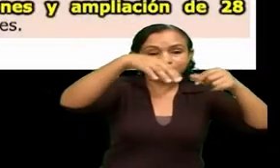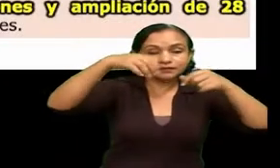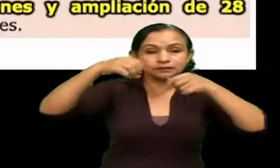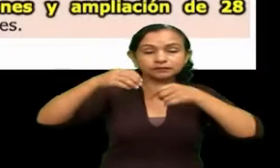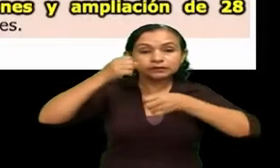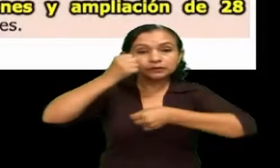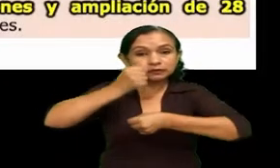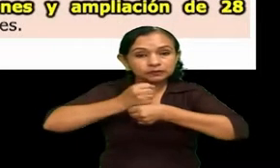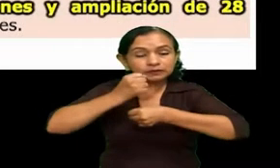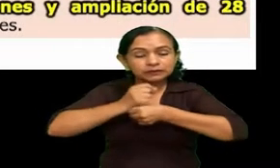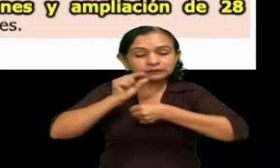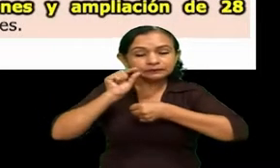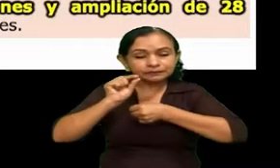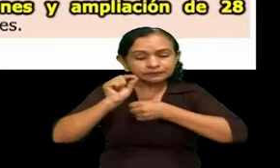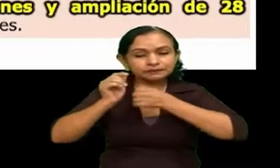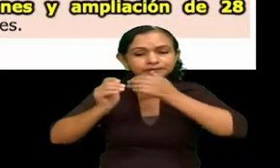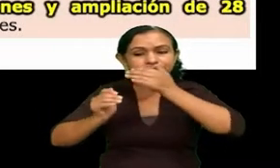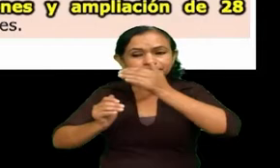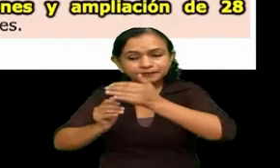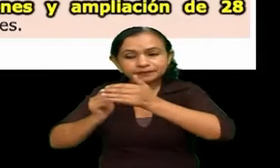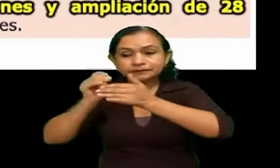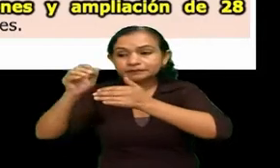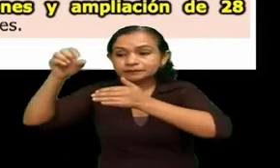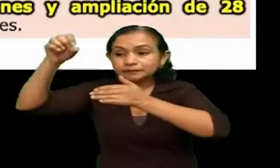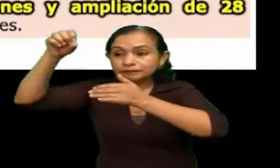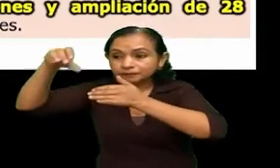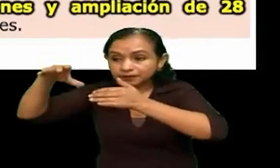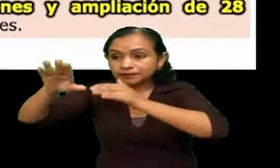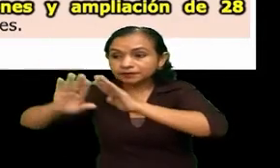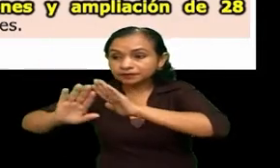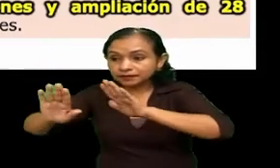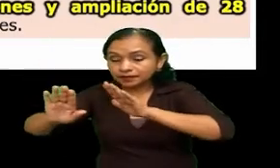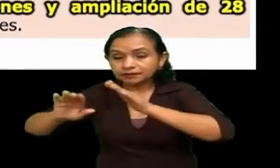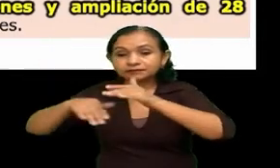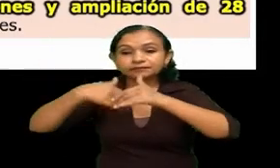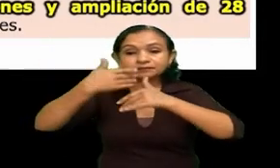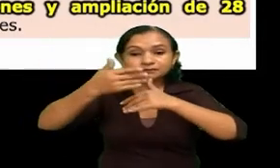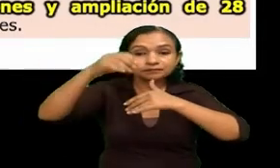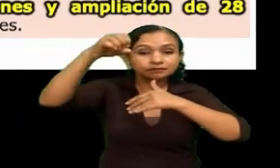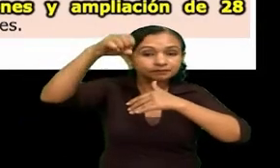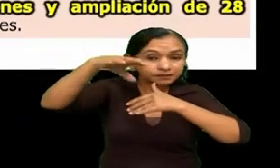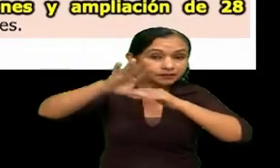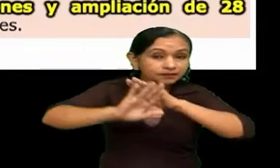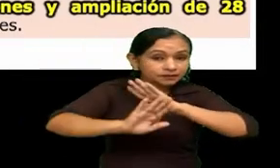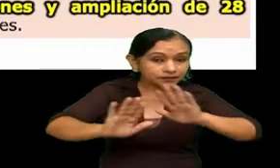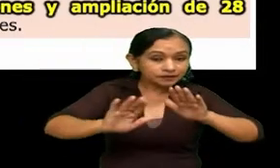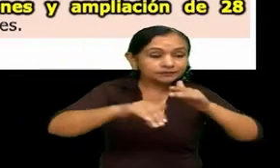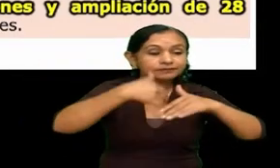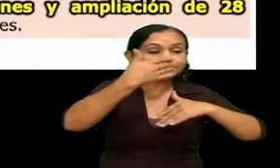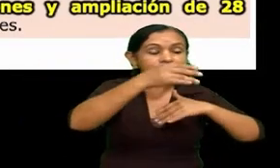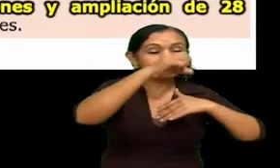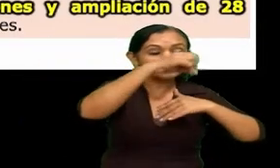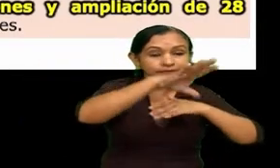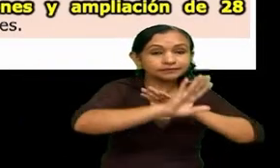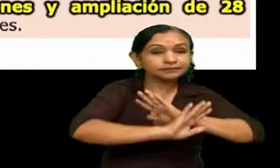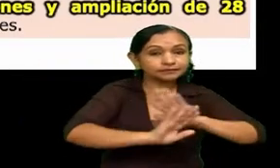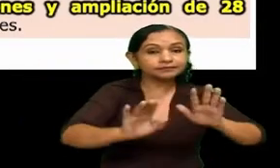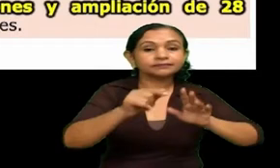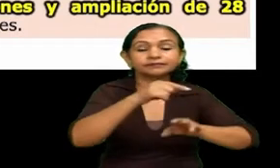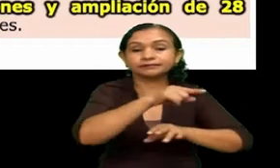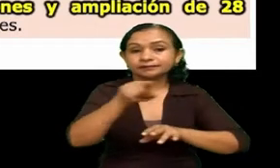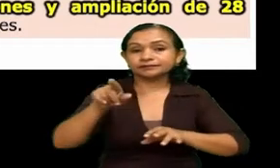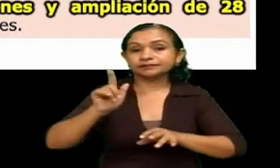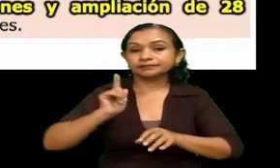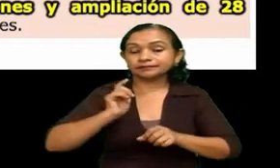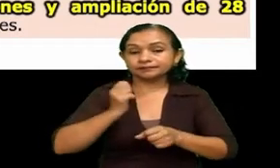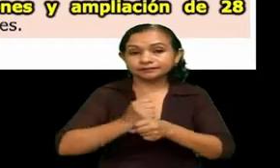va con el conocimiento que tiene el personal, ¿verdad?, y que están dedicados. Y ahí es donde funciona